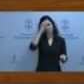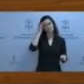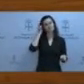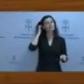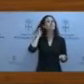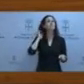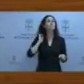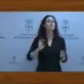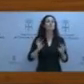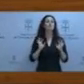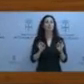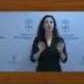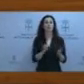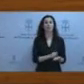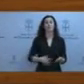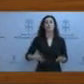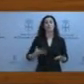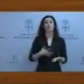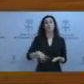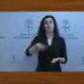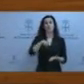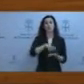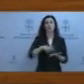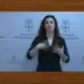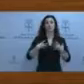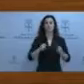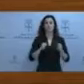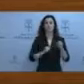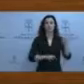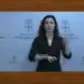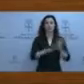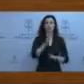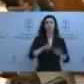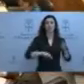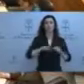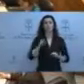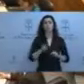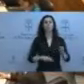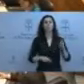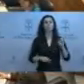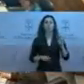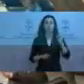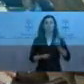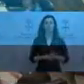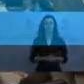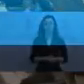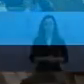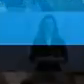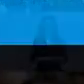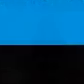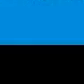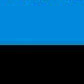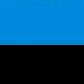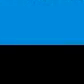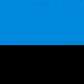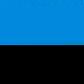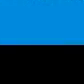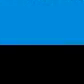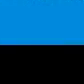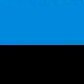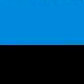de un nuevo centro de salud en Cangas de Narcea. Gracias.